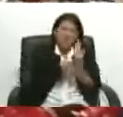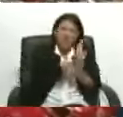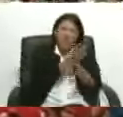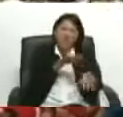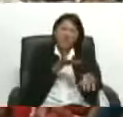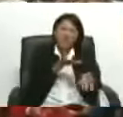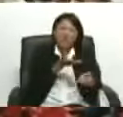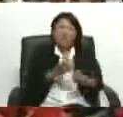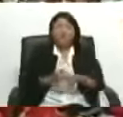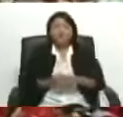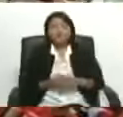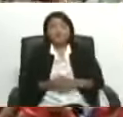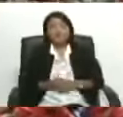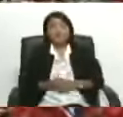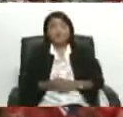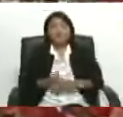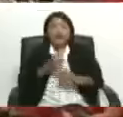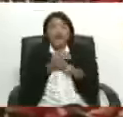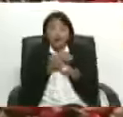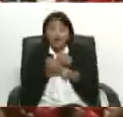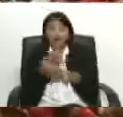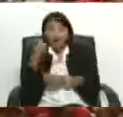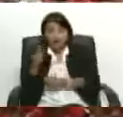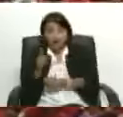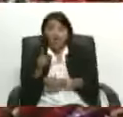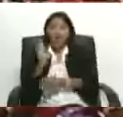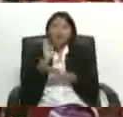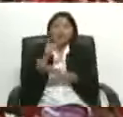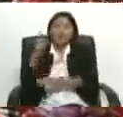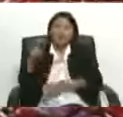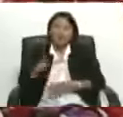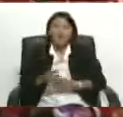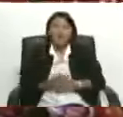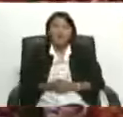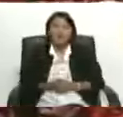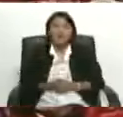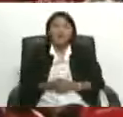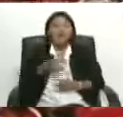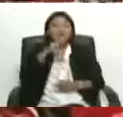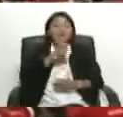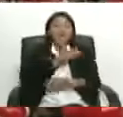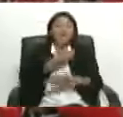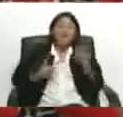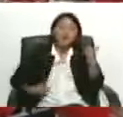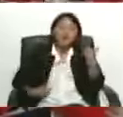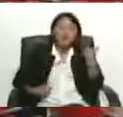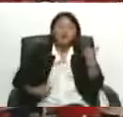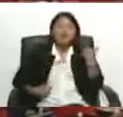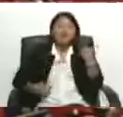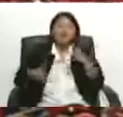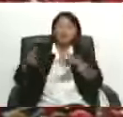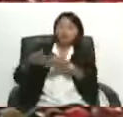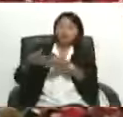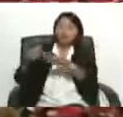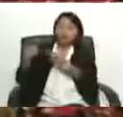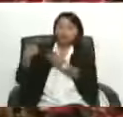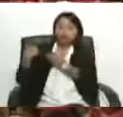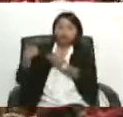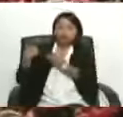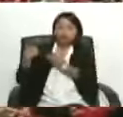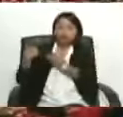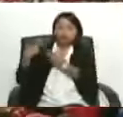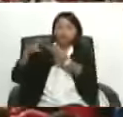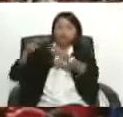Cuando nosotros impulsamos esta, o el presidente Nicolás Maduro llama a la conformación de las UPAS, es para garantizar la paz no solo de los